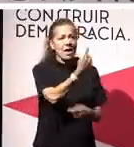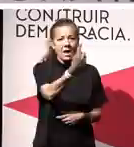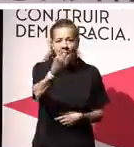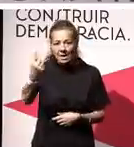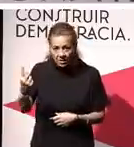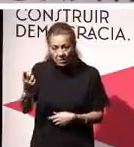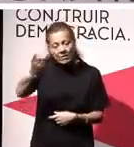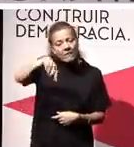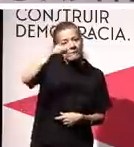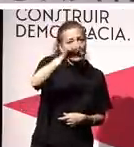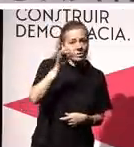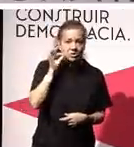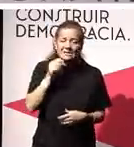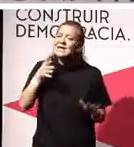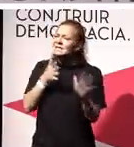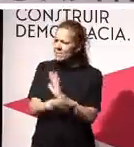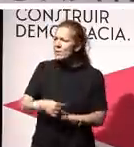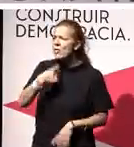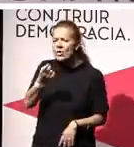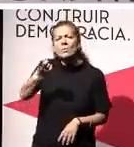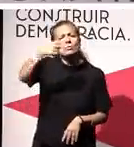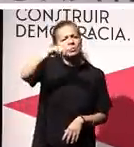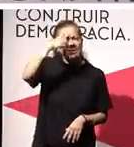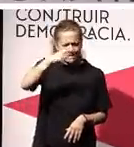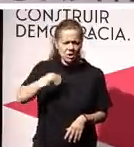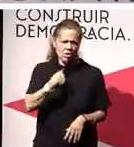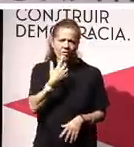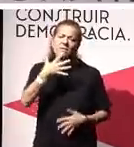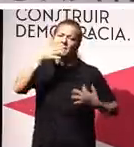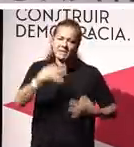de vosotras y de vosotros. Siempre lo digo, pero sabéis que lo digo de corazón.